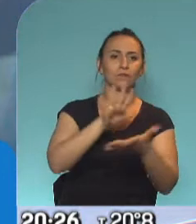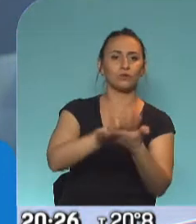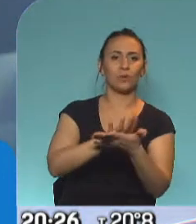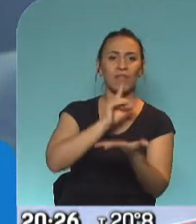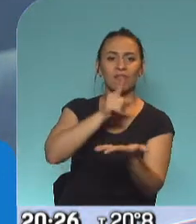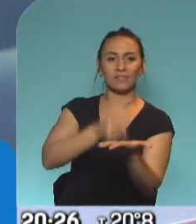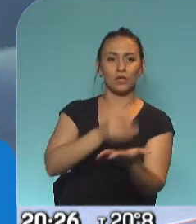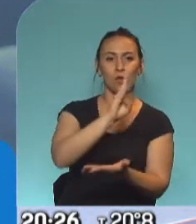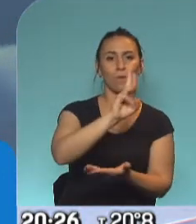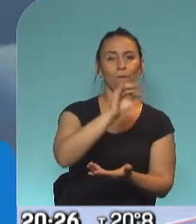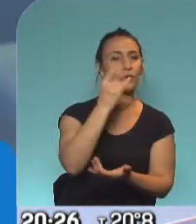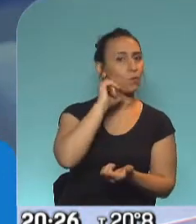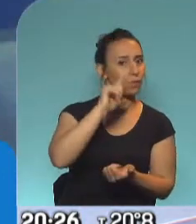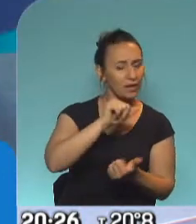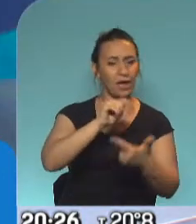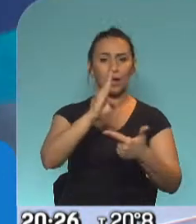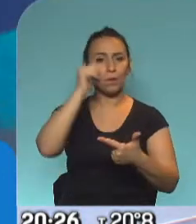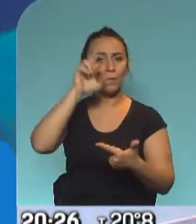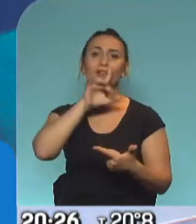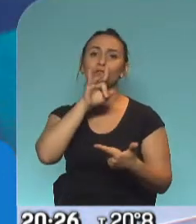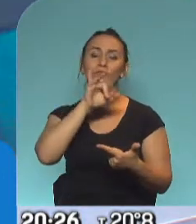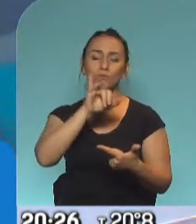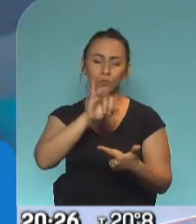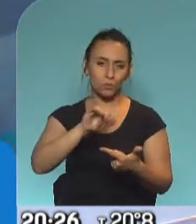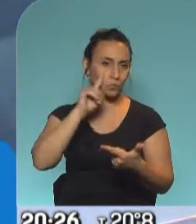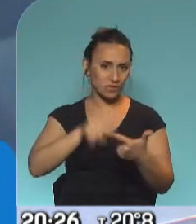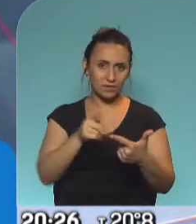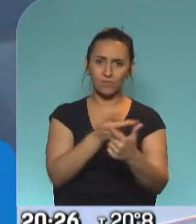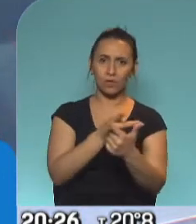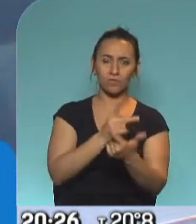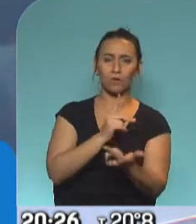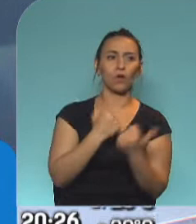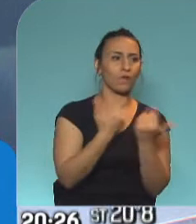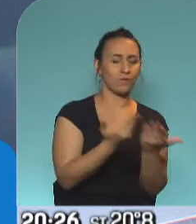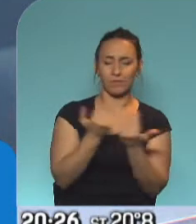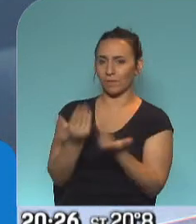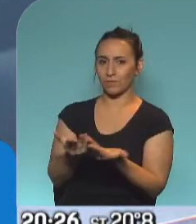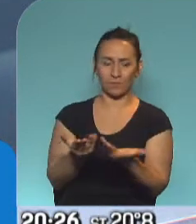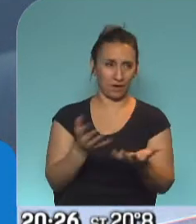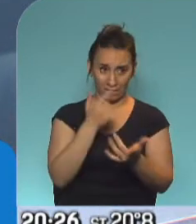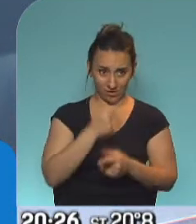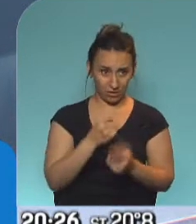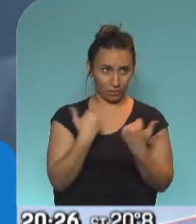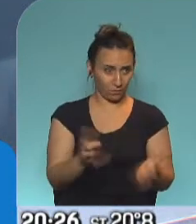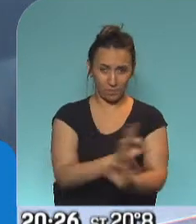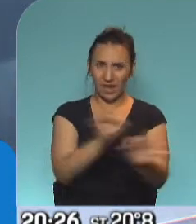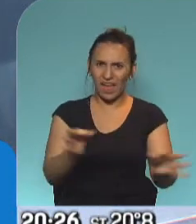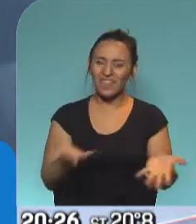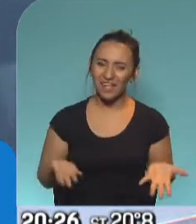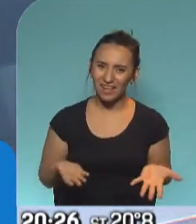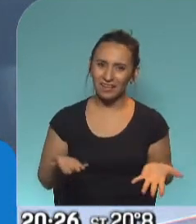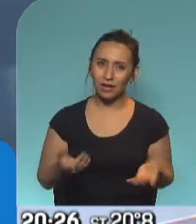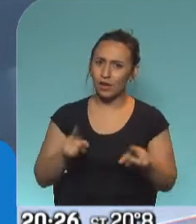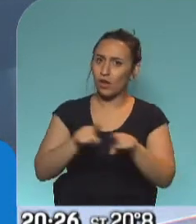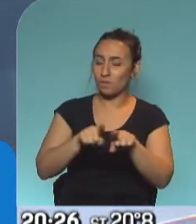Bertuzzi. Es un fallo que tiende a querer conformar a todas las partes y no conforma a nadie. Lo mismo lo